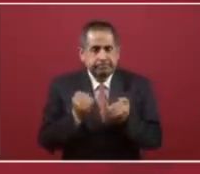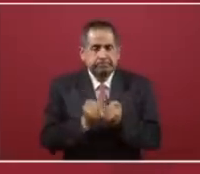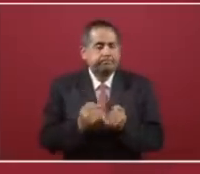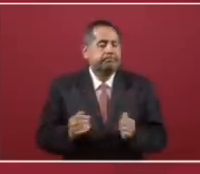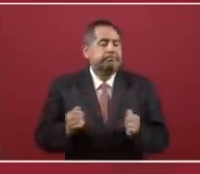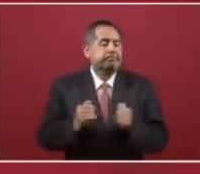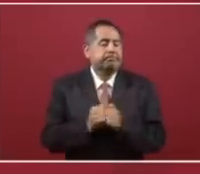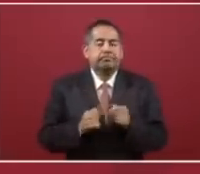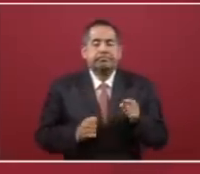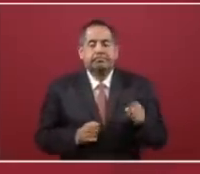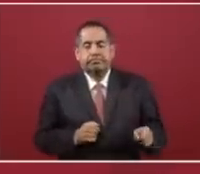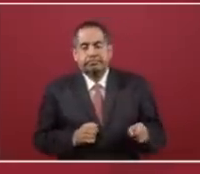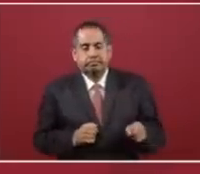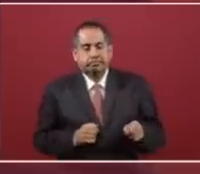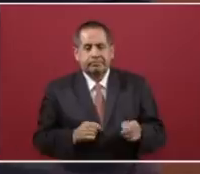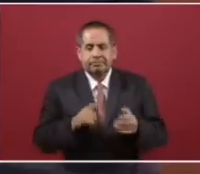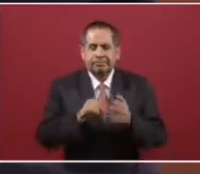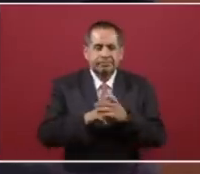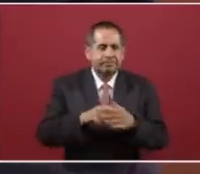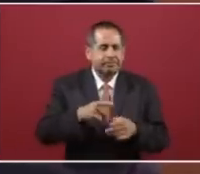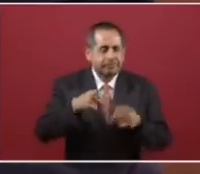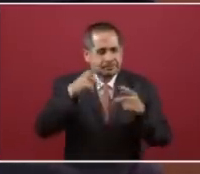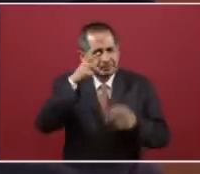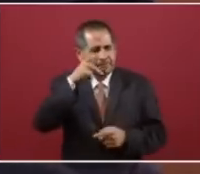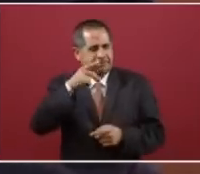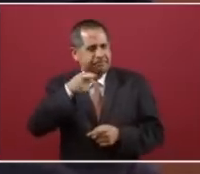los mapaches electorales